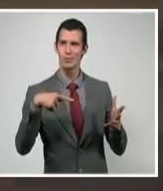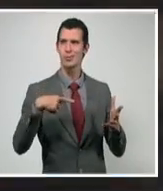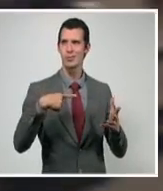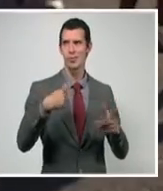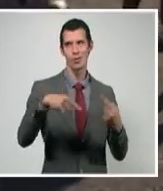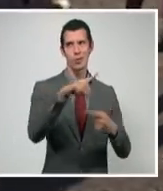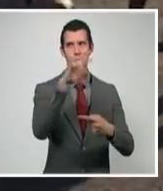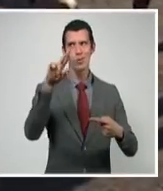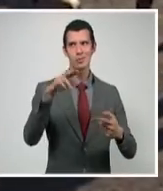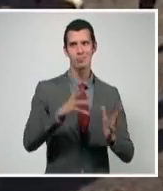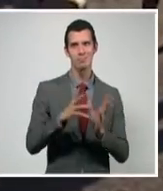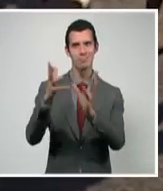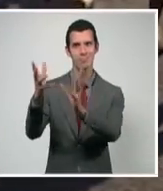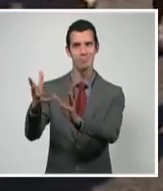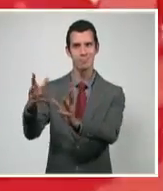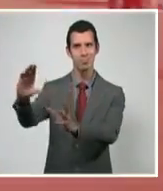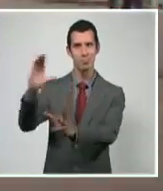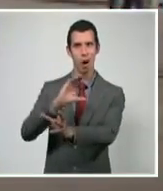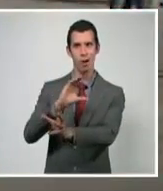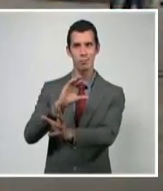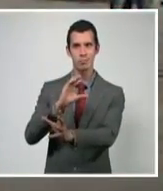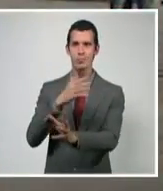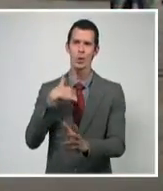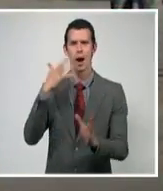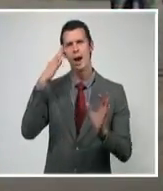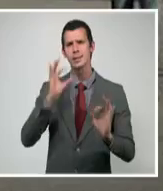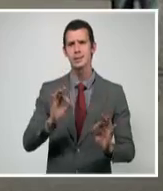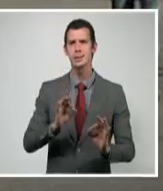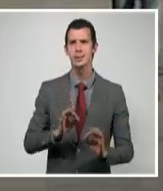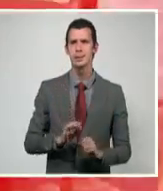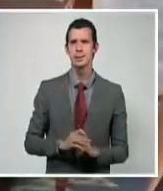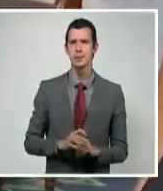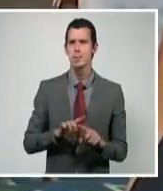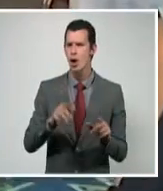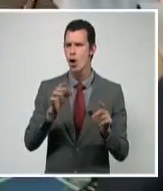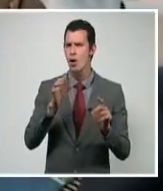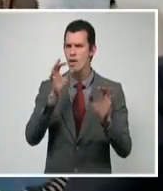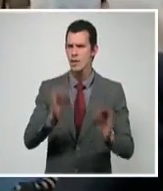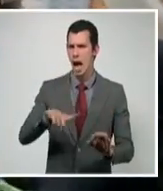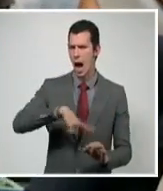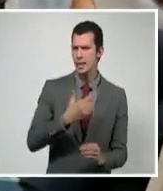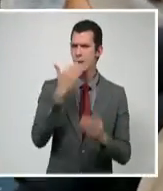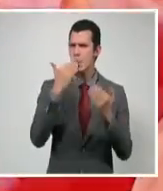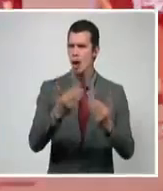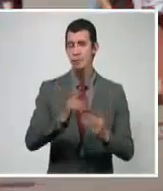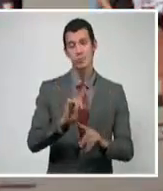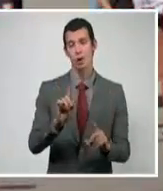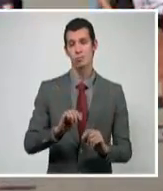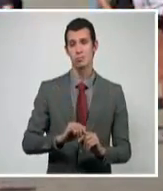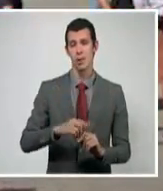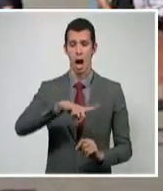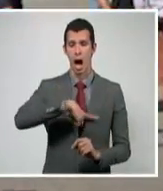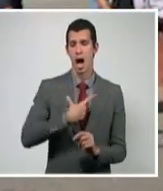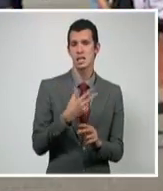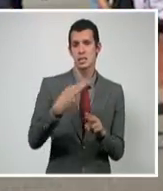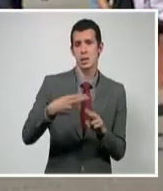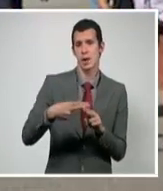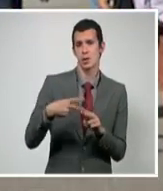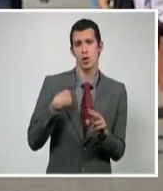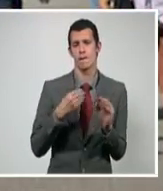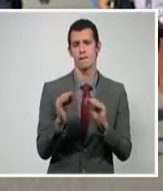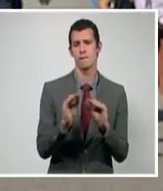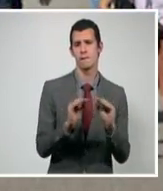política. Con toda intención, sus iniciativas aparecen en contextos políticos específicos y ahí está la esencia